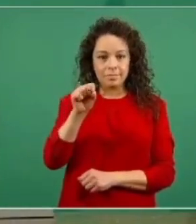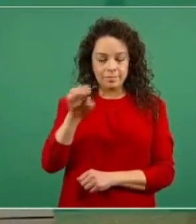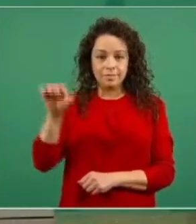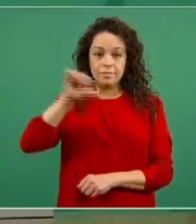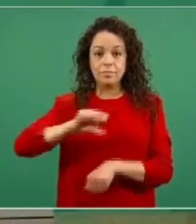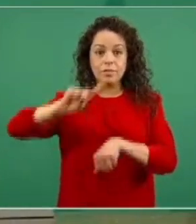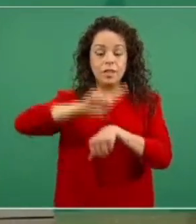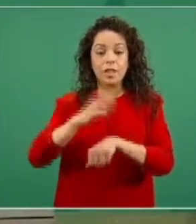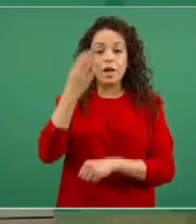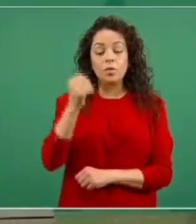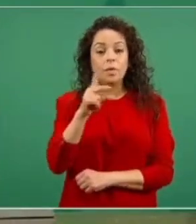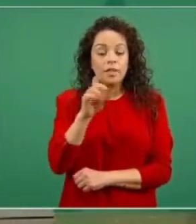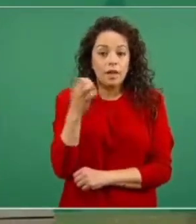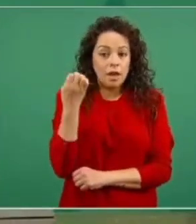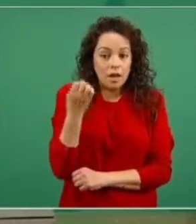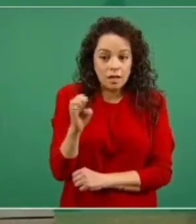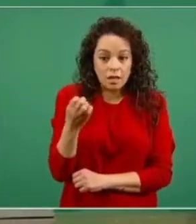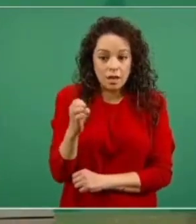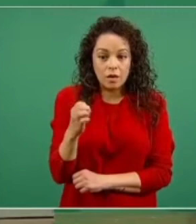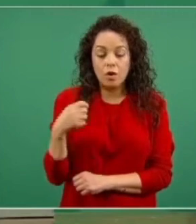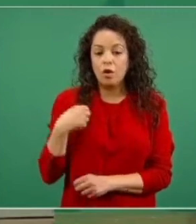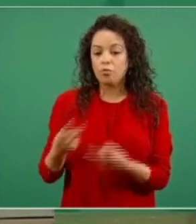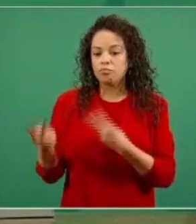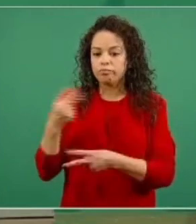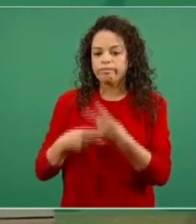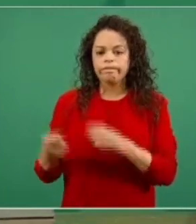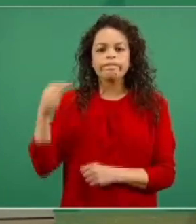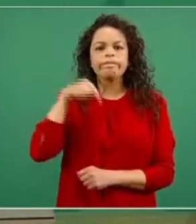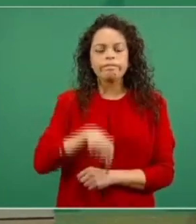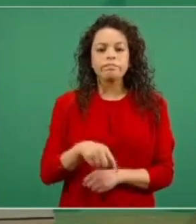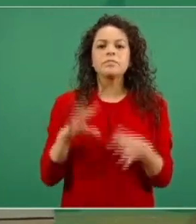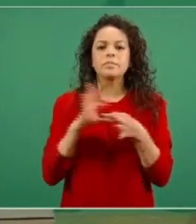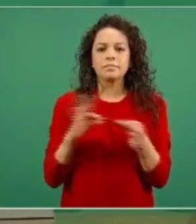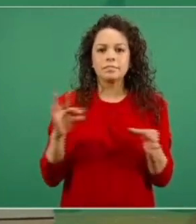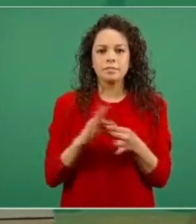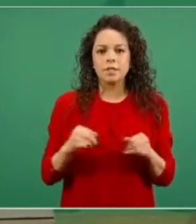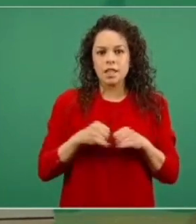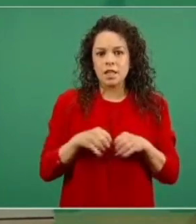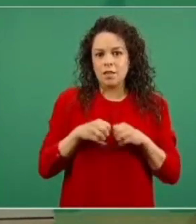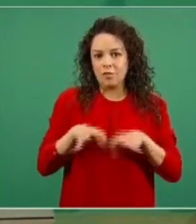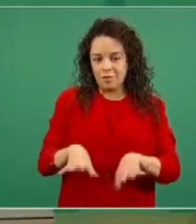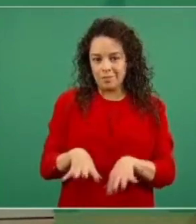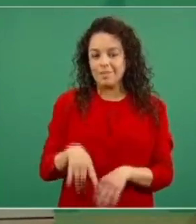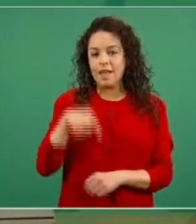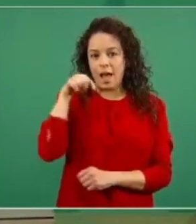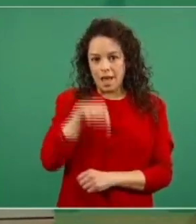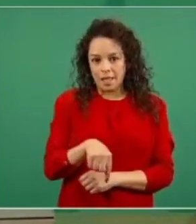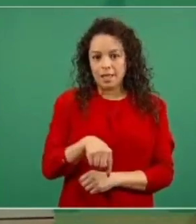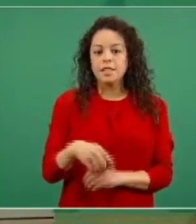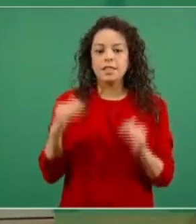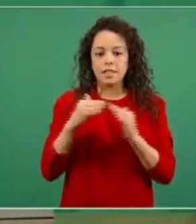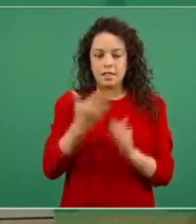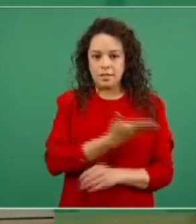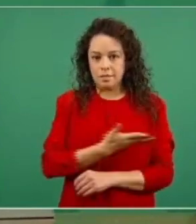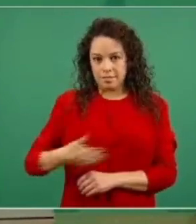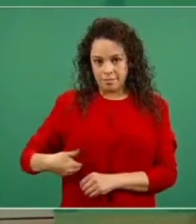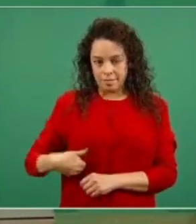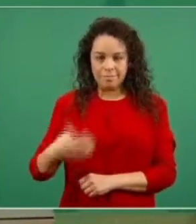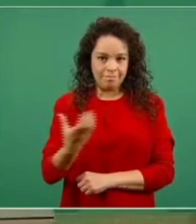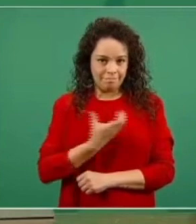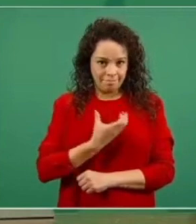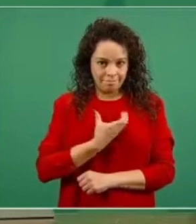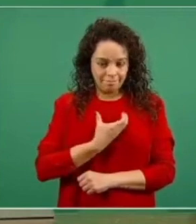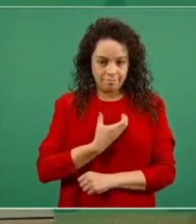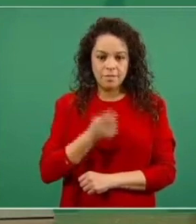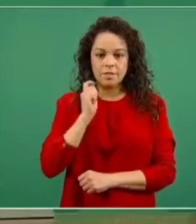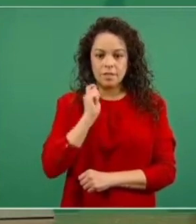de enero, venimos a dar la actualización aquí en Palacio Nacional sobre el